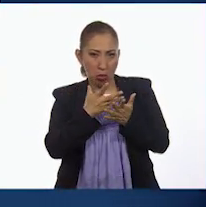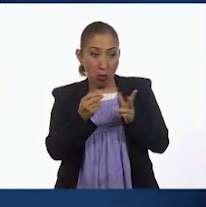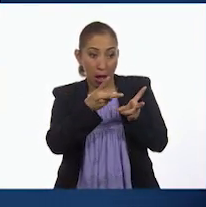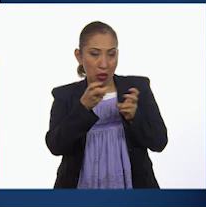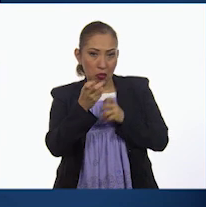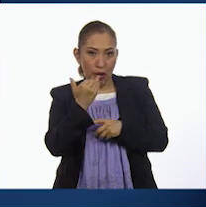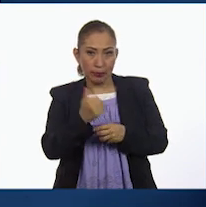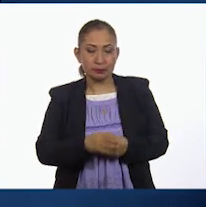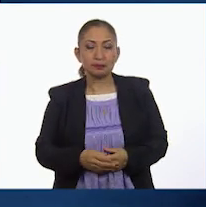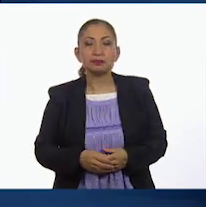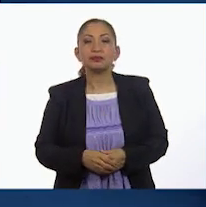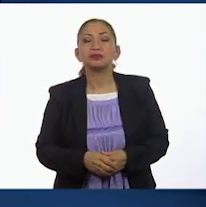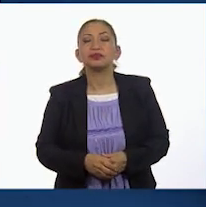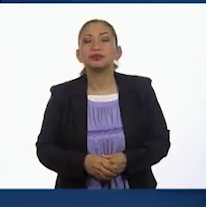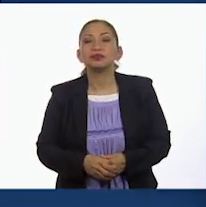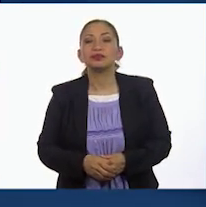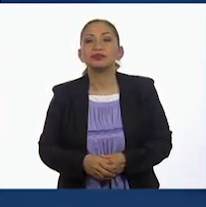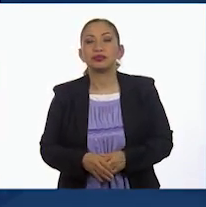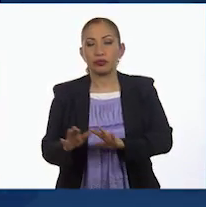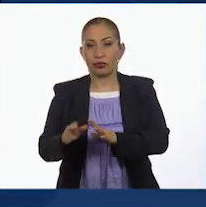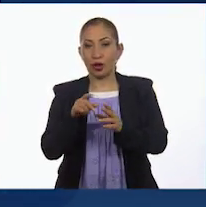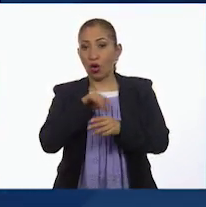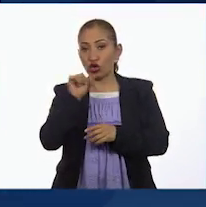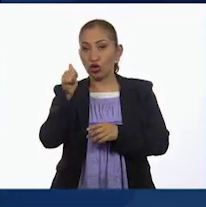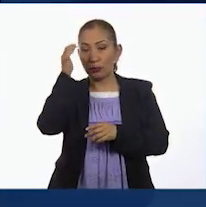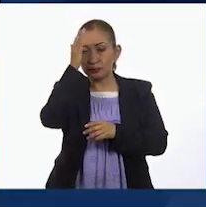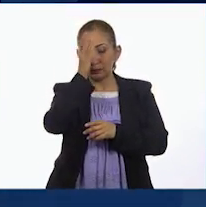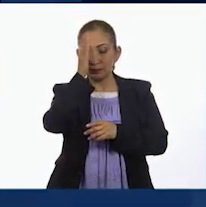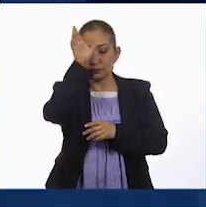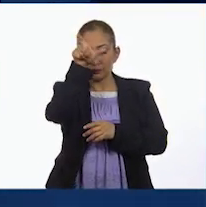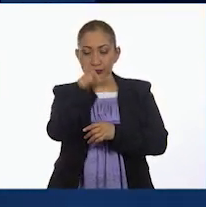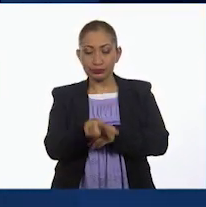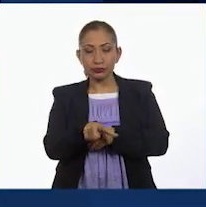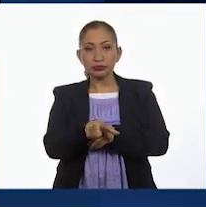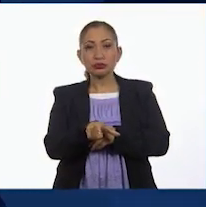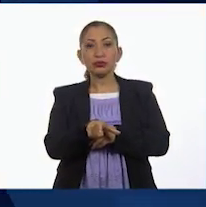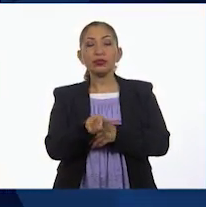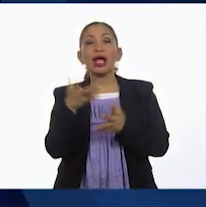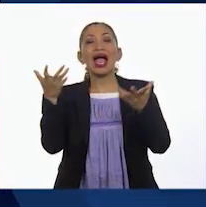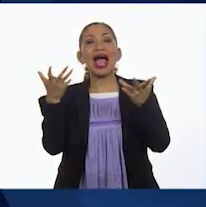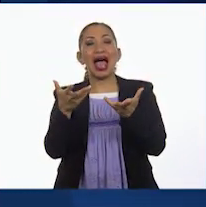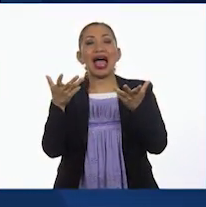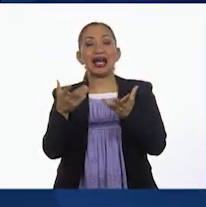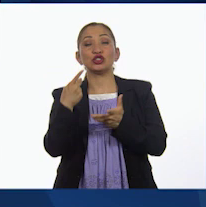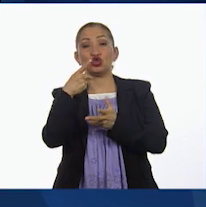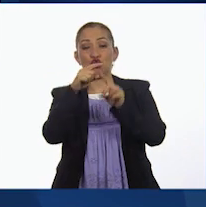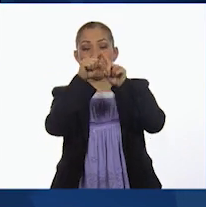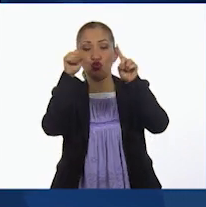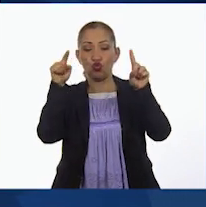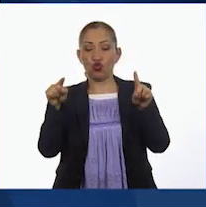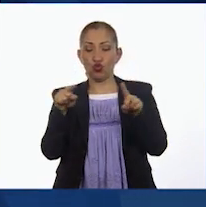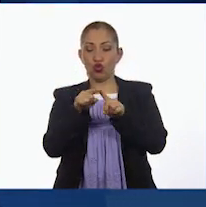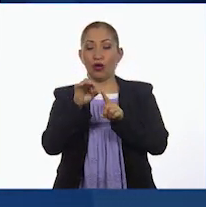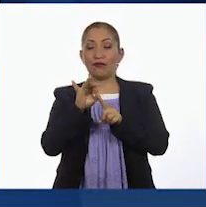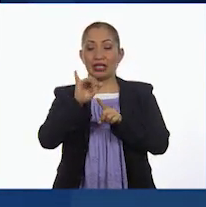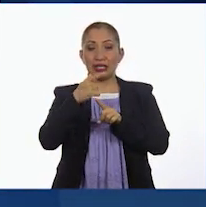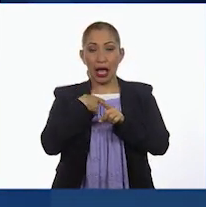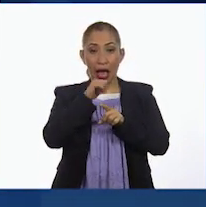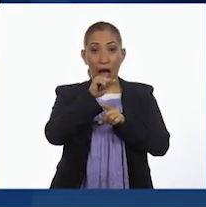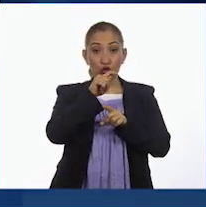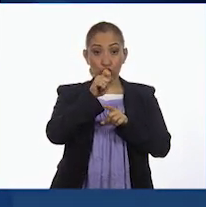plagio. ¿Y cuál paso sigue, María? Sigue, realiza la ficha considerando